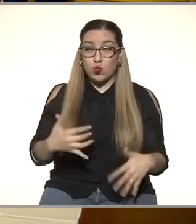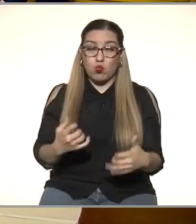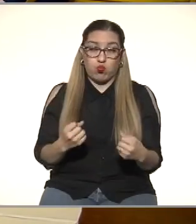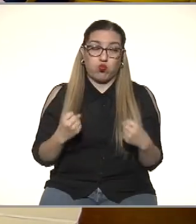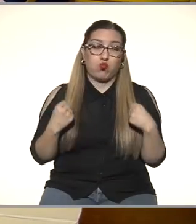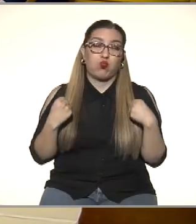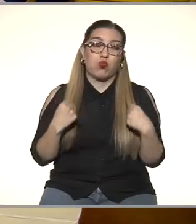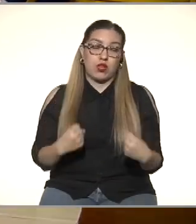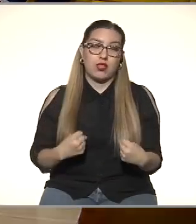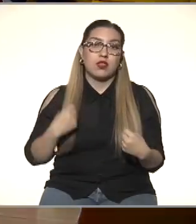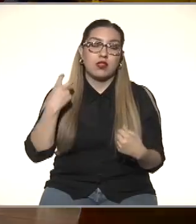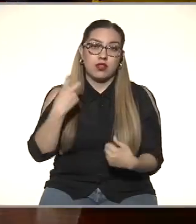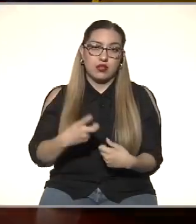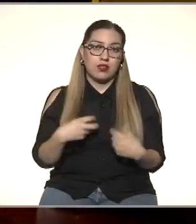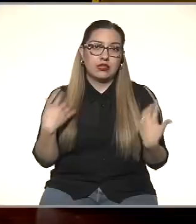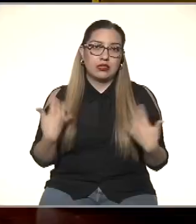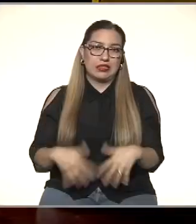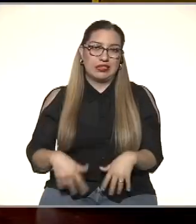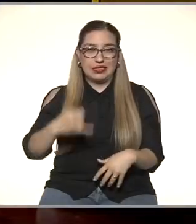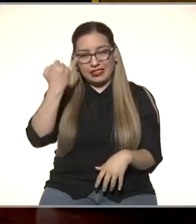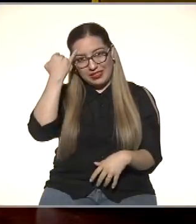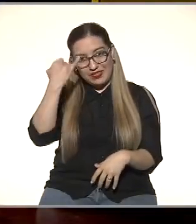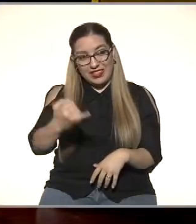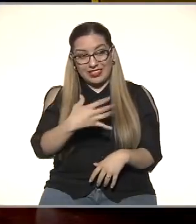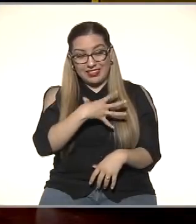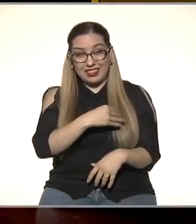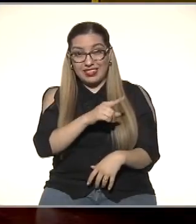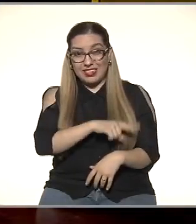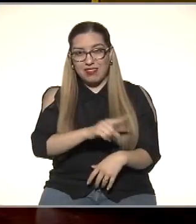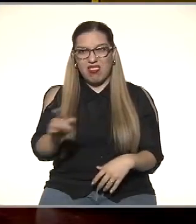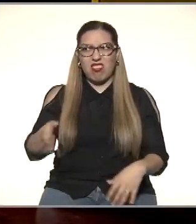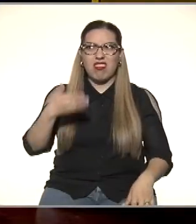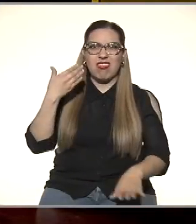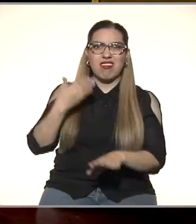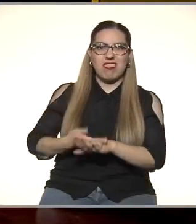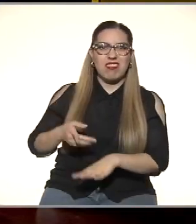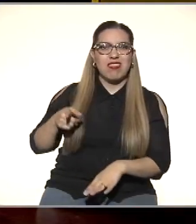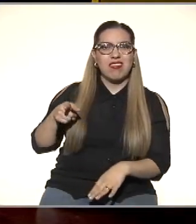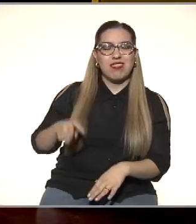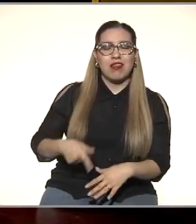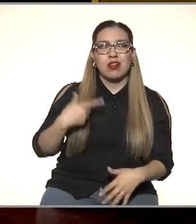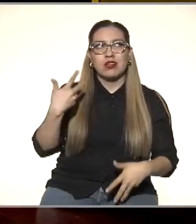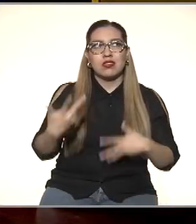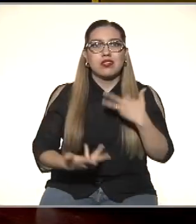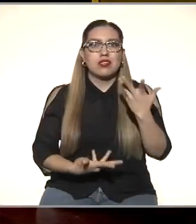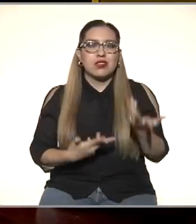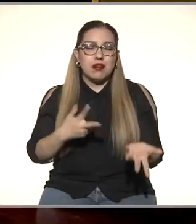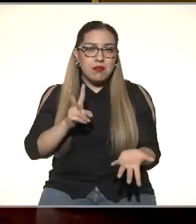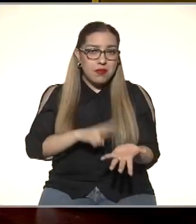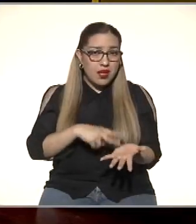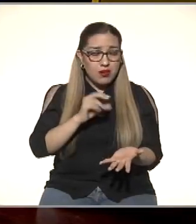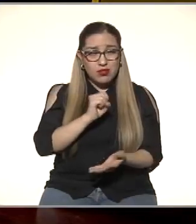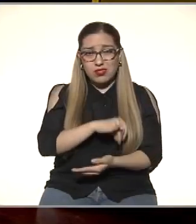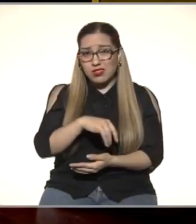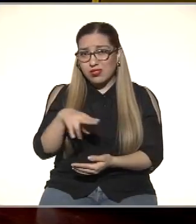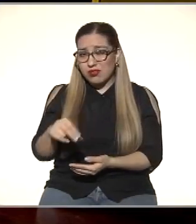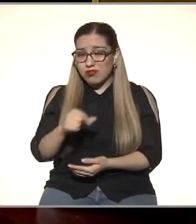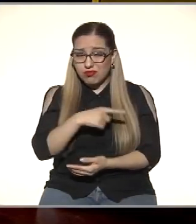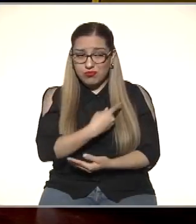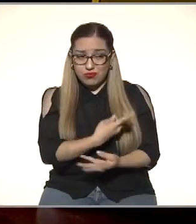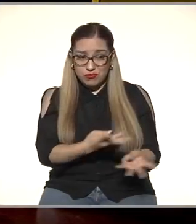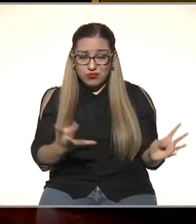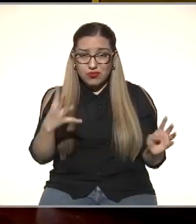cosas. pues que te echen de cabeza. Entonces, ¿se vale, no se vale? ¿Es papel de los